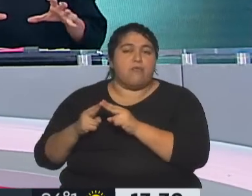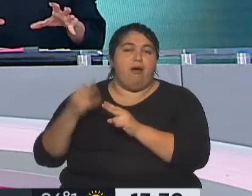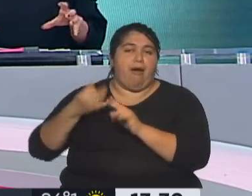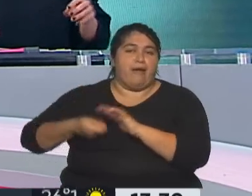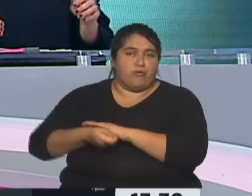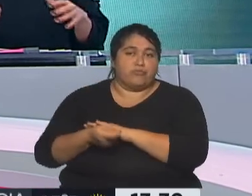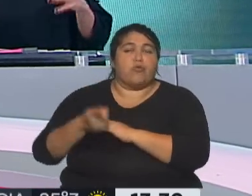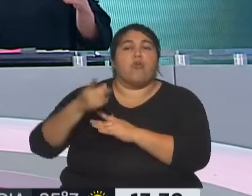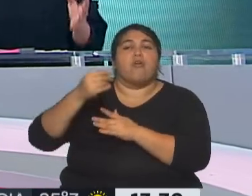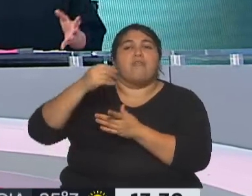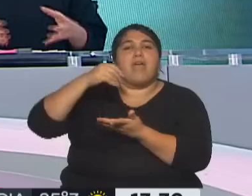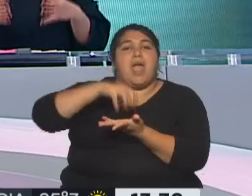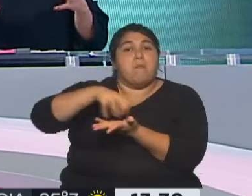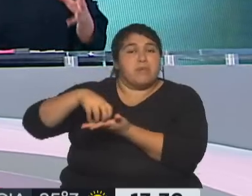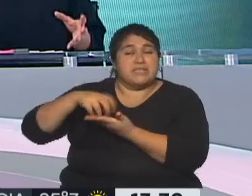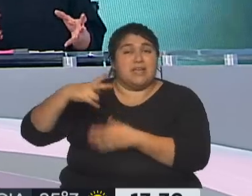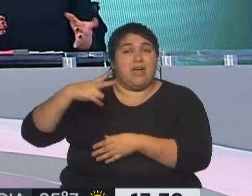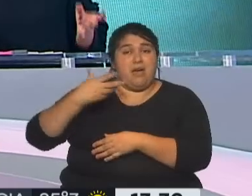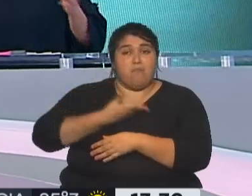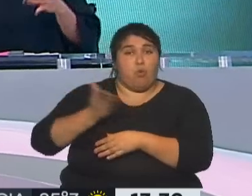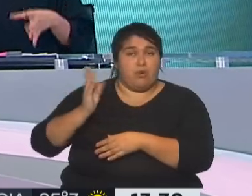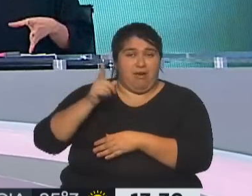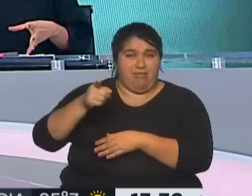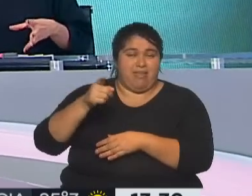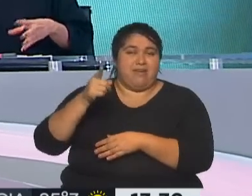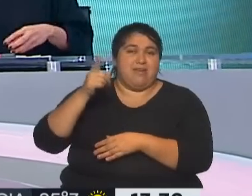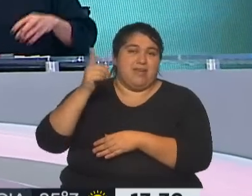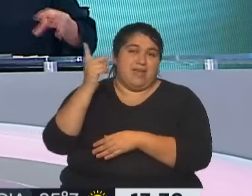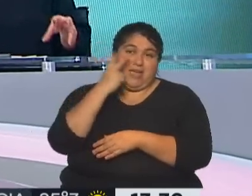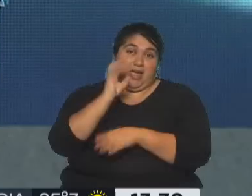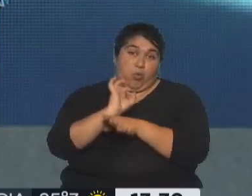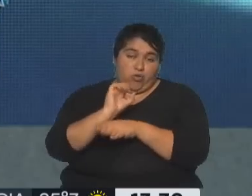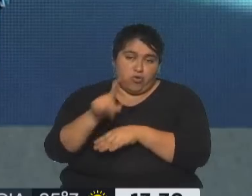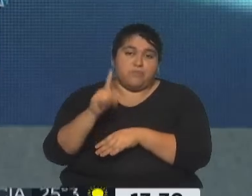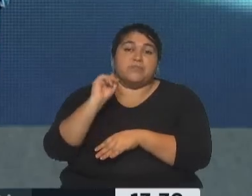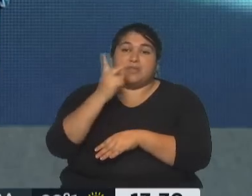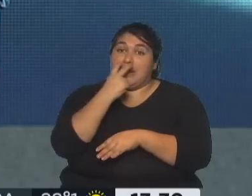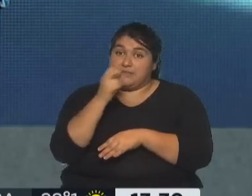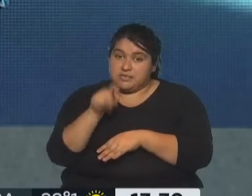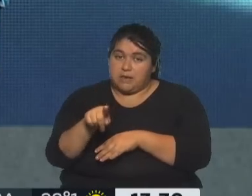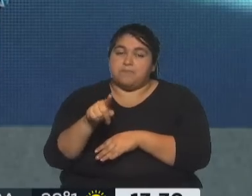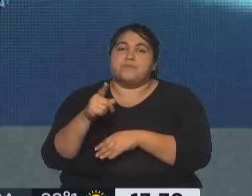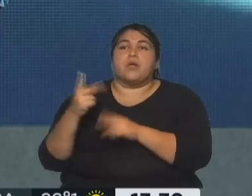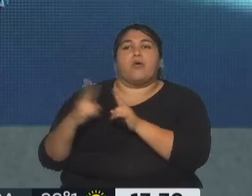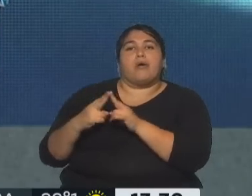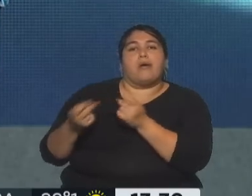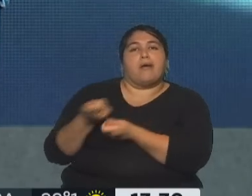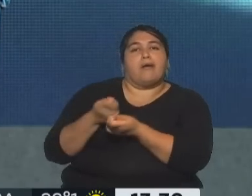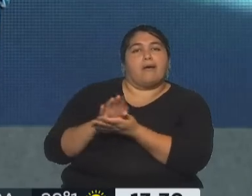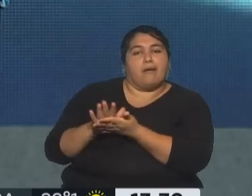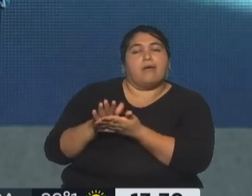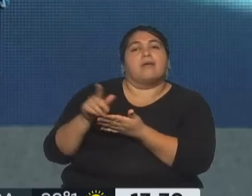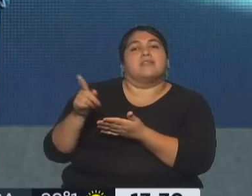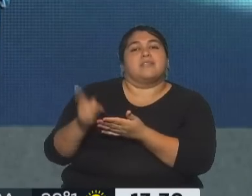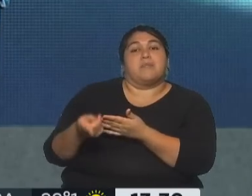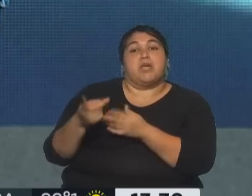las empresas estatales de electricidad, Petroecuador también, con su cuñado y los lazos corruptos